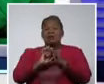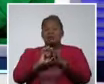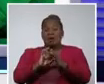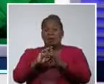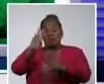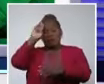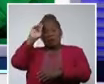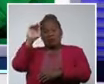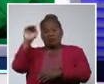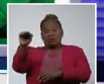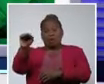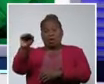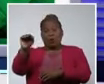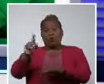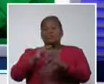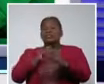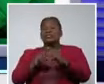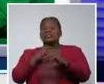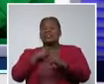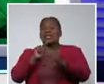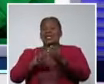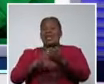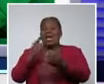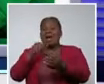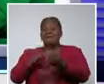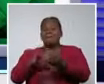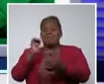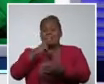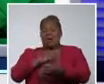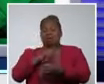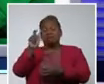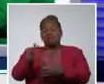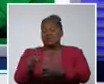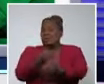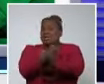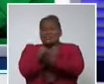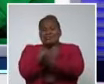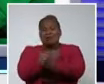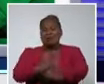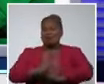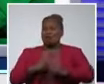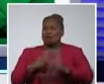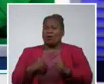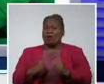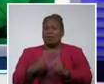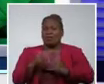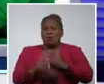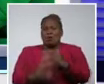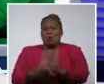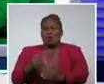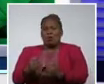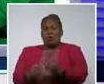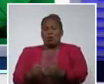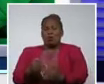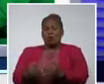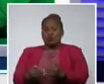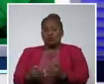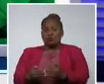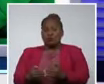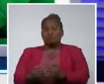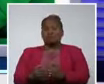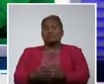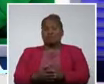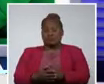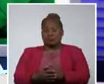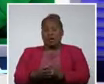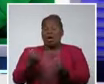salas de terapia intensiva. Personas con mucho riesgo por la evolución del cuadro clínico, y porque en algunos